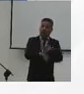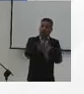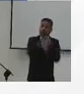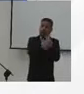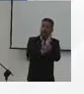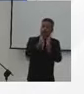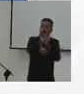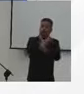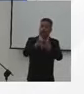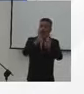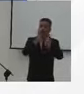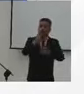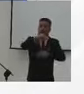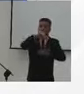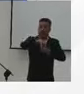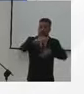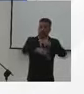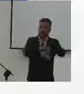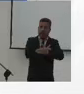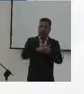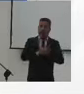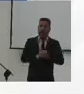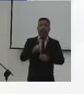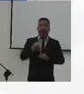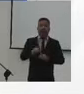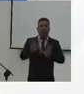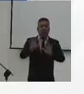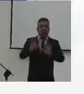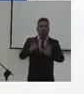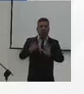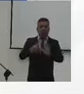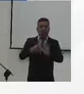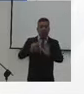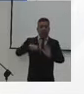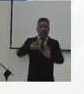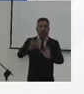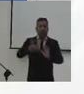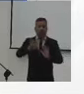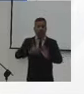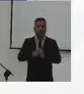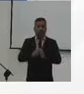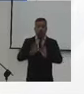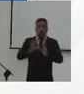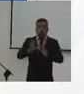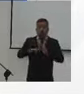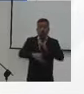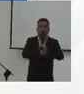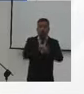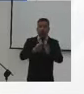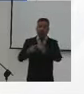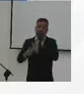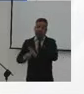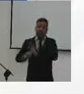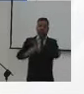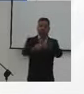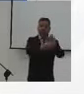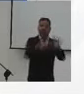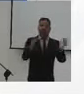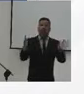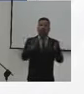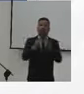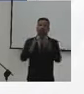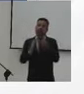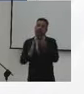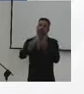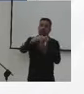fortalecer los programas sociales del Ministerio. Y aquí, ¿qué queremos nosotros? Queremos que el Ministerio sea visto como un